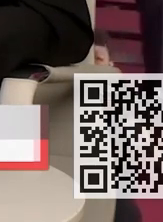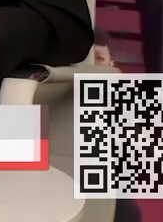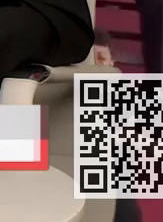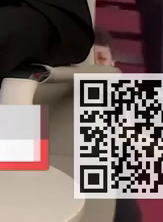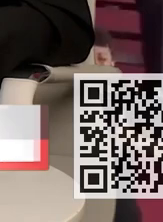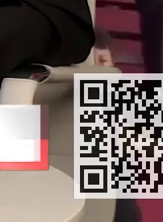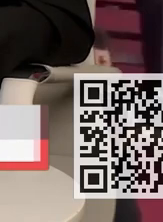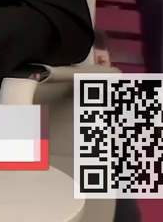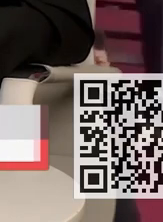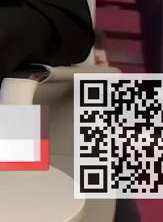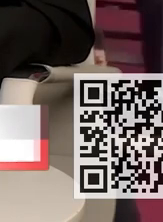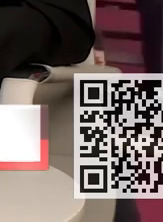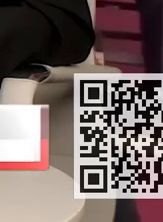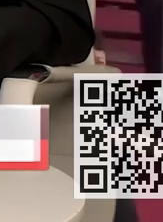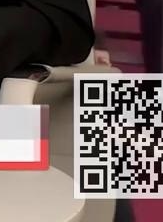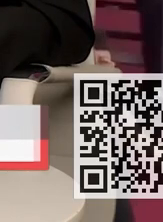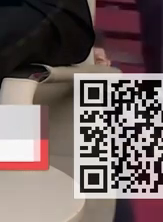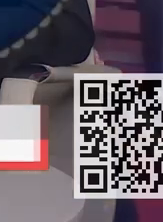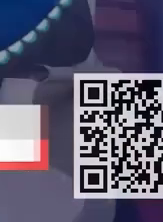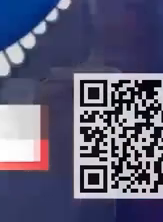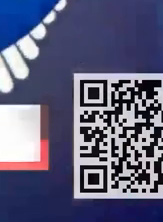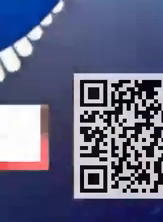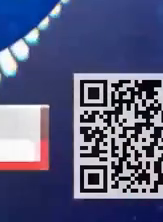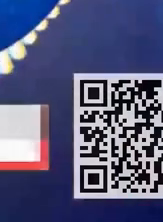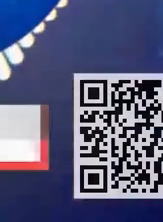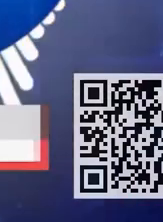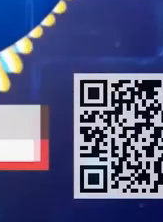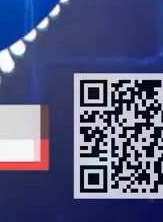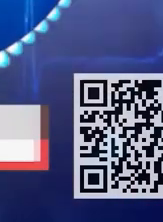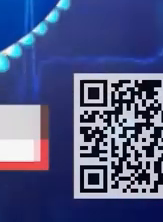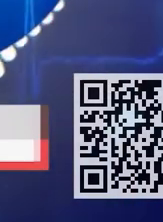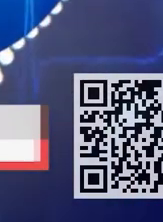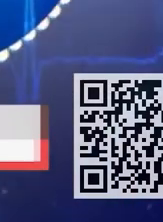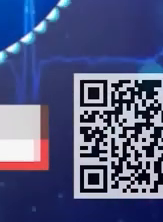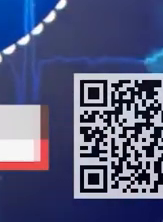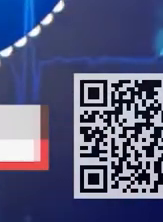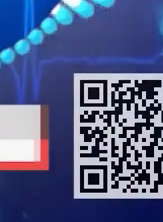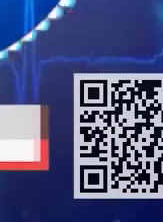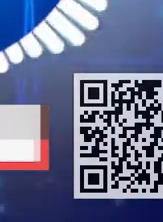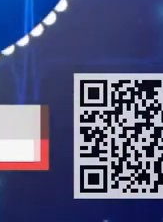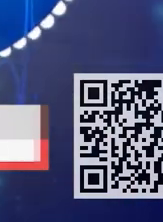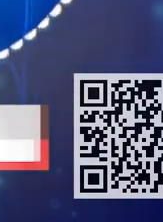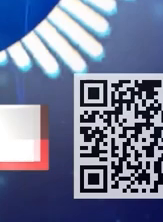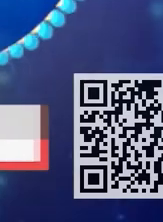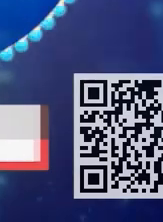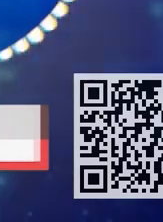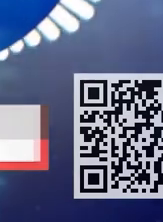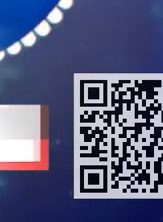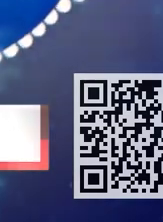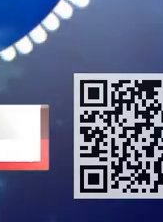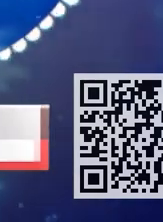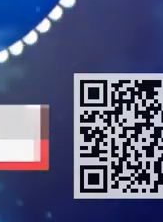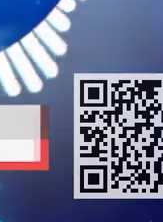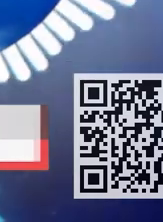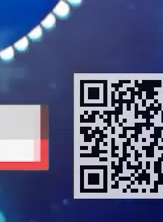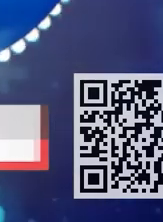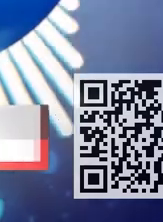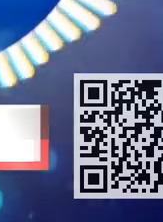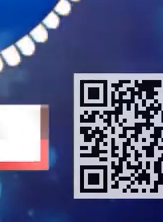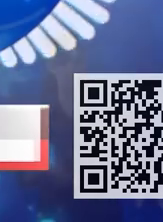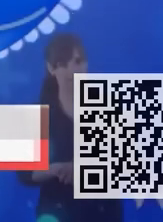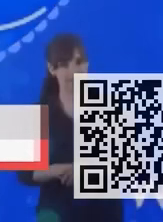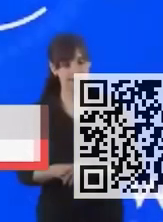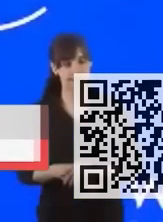Martín? Sí, totalmente. El costo político se está pagando hoy en términos de imagen. Claro.